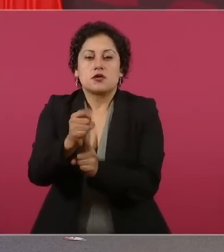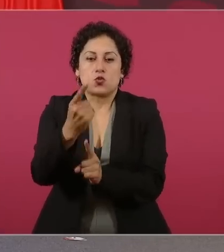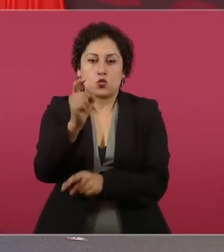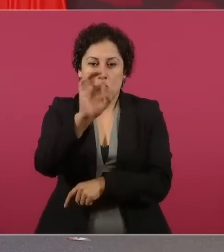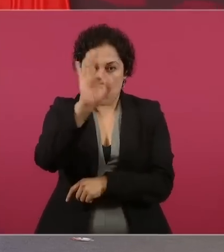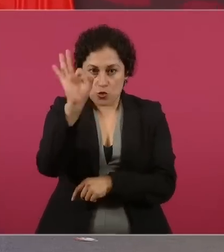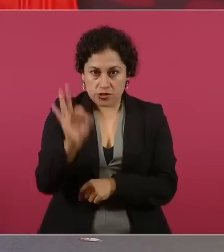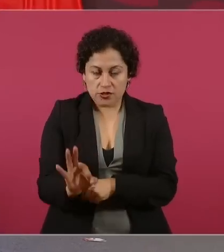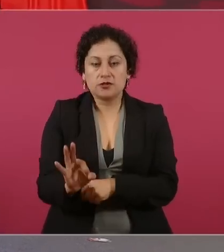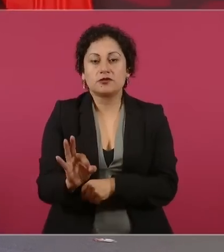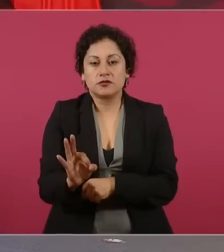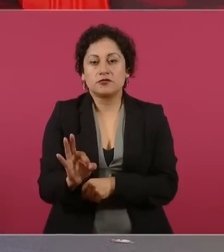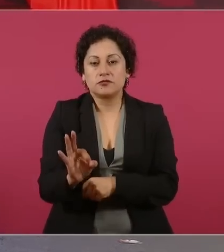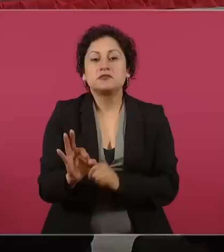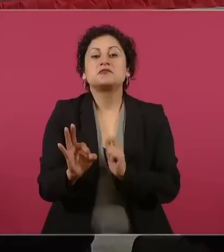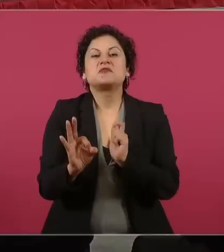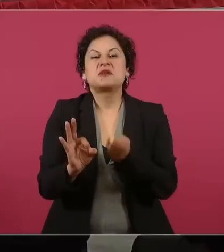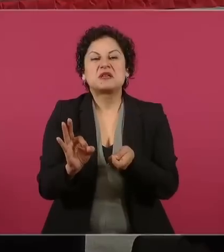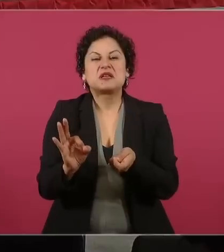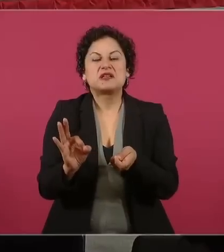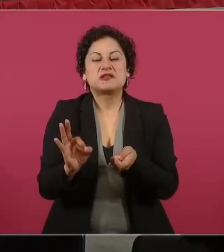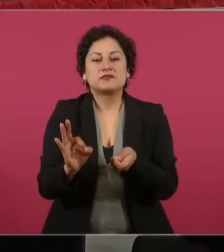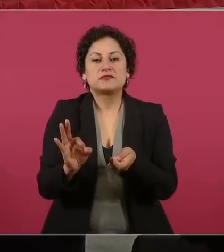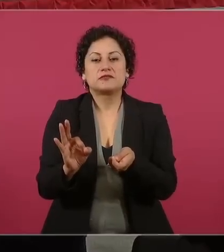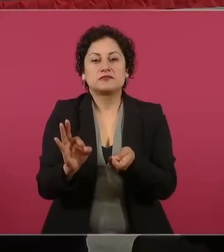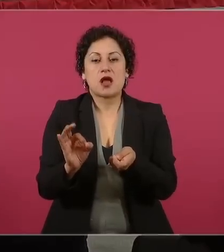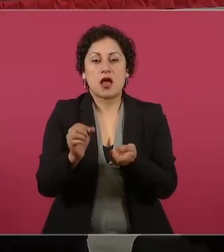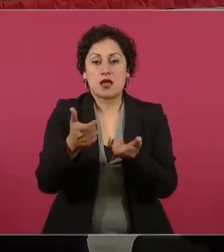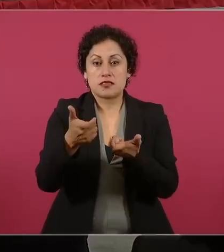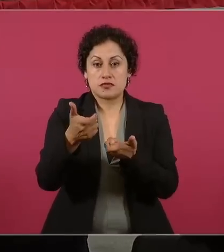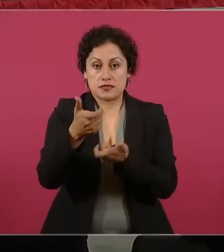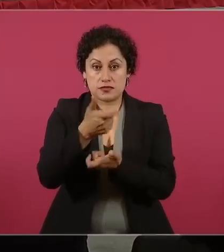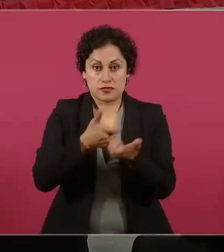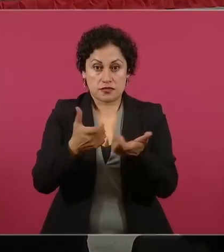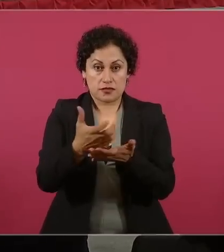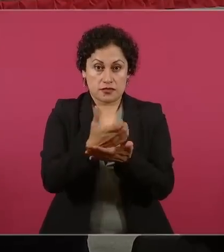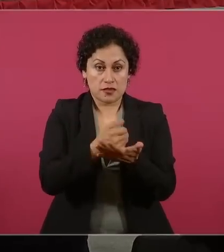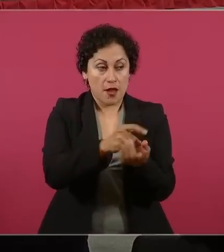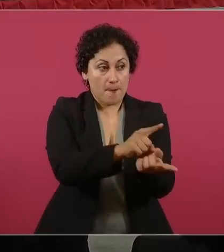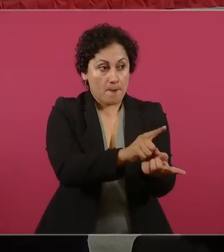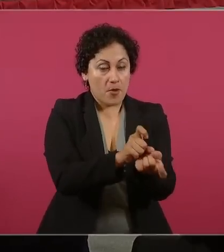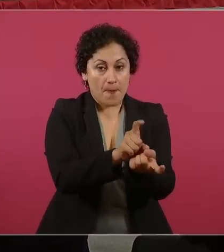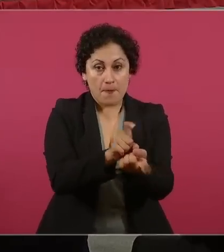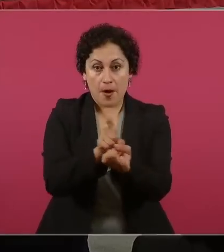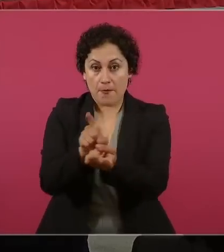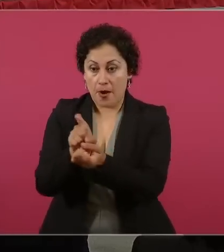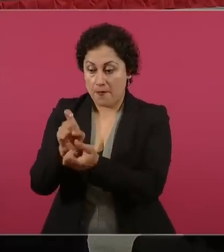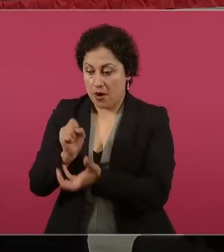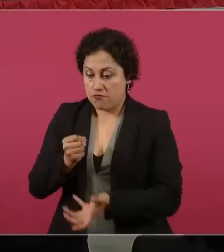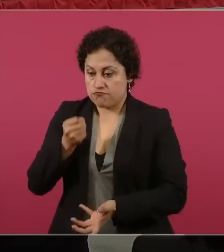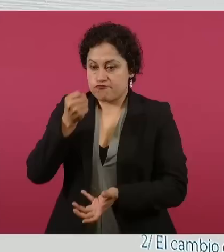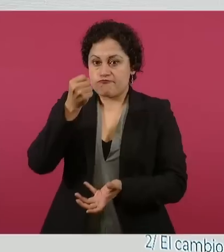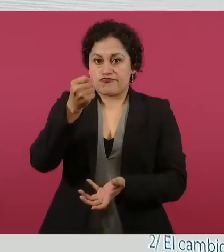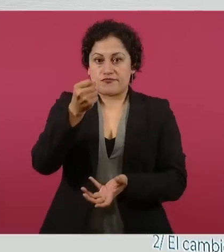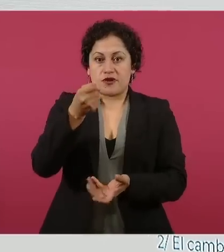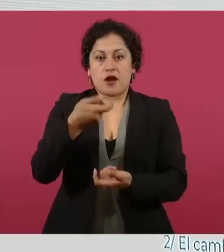la distribución de la riqueza, la distribución del ingreso es otra,